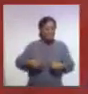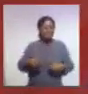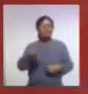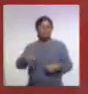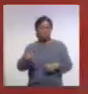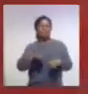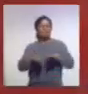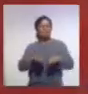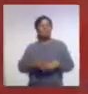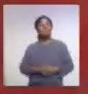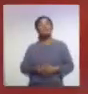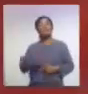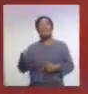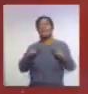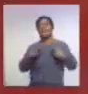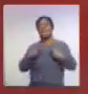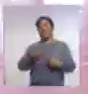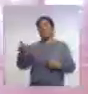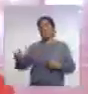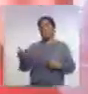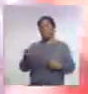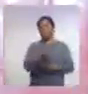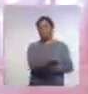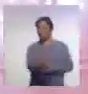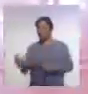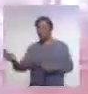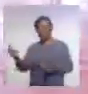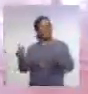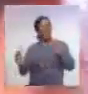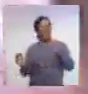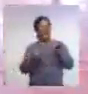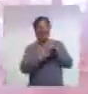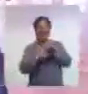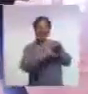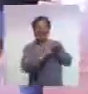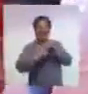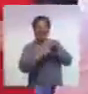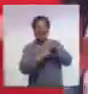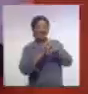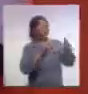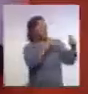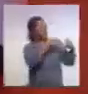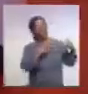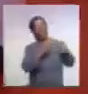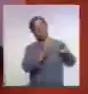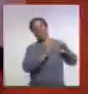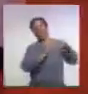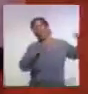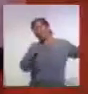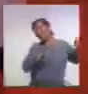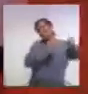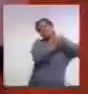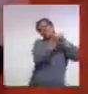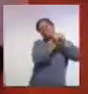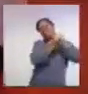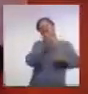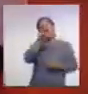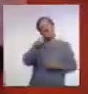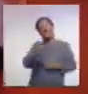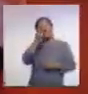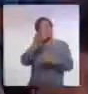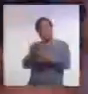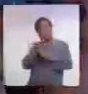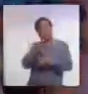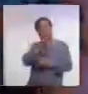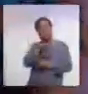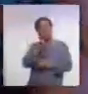realizan, los integrantes han logrado crear lazos cercanos con sus respectivos monitores. Así lo compartieron este martes Lisette